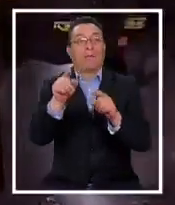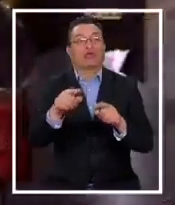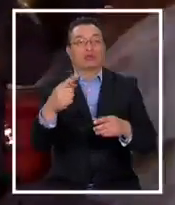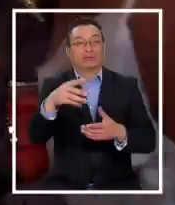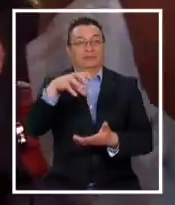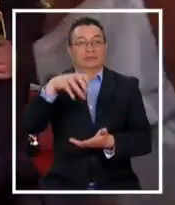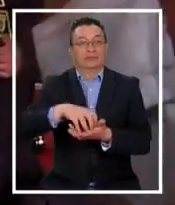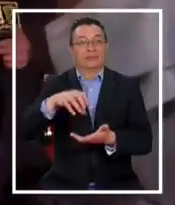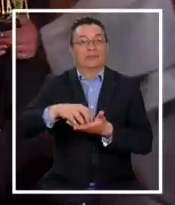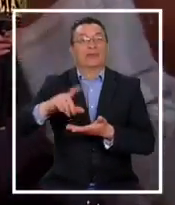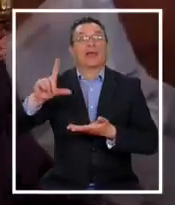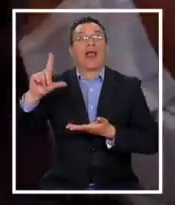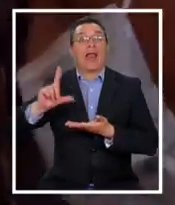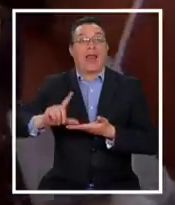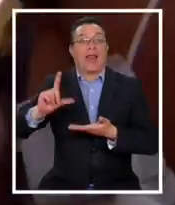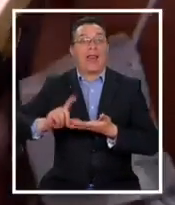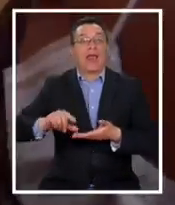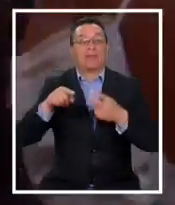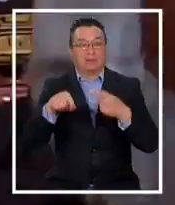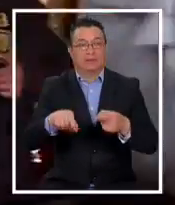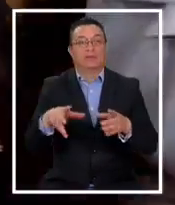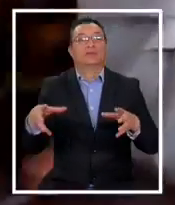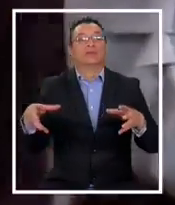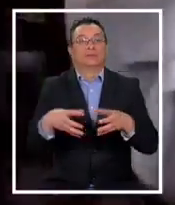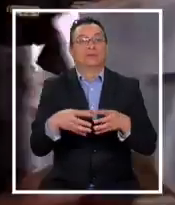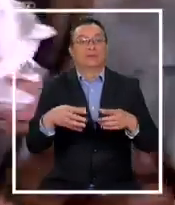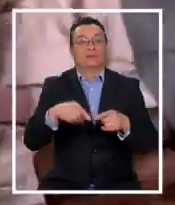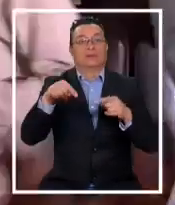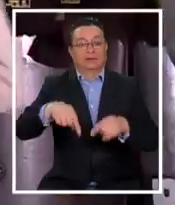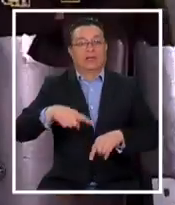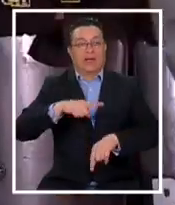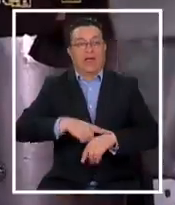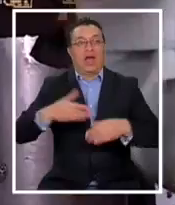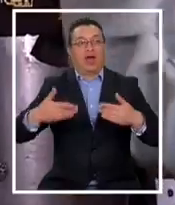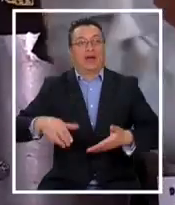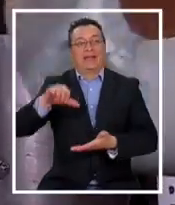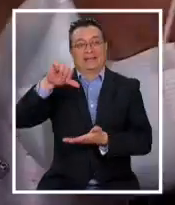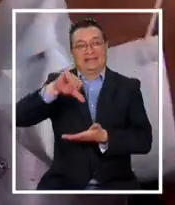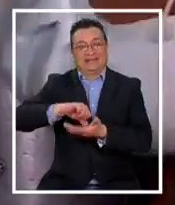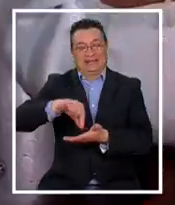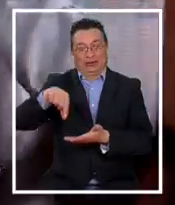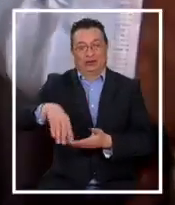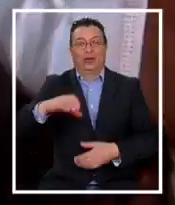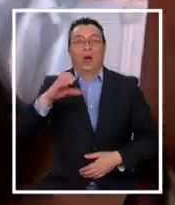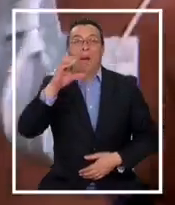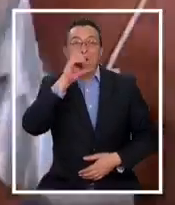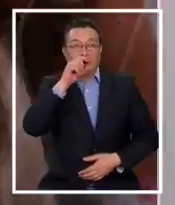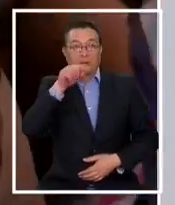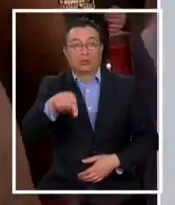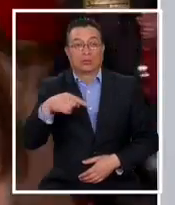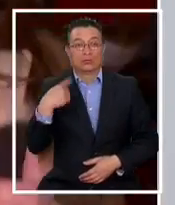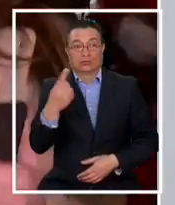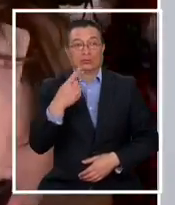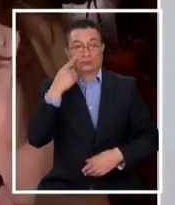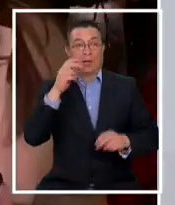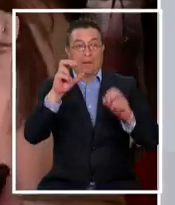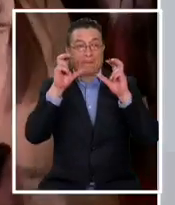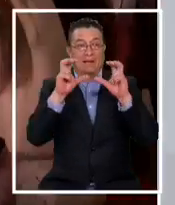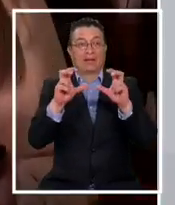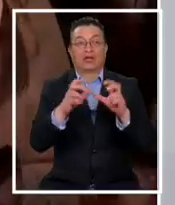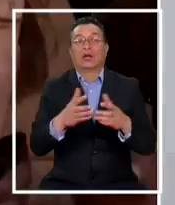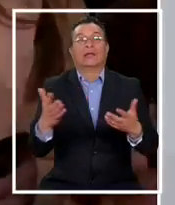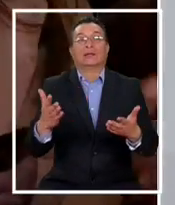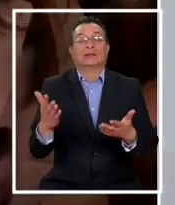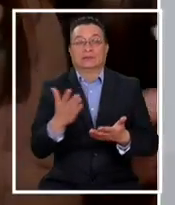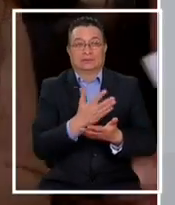de dima parte entonces del ambiente en lo que se está viviendo en estos momentos en el centro de la capital peruana vamos a estar muy pendientes de lo que van a